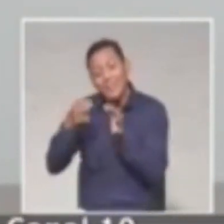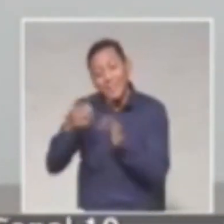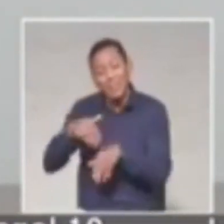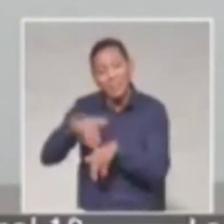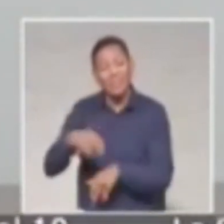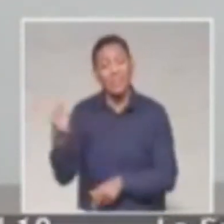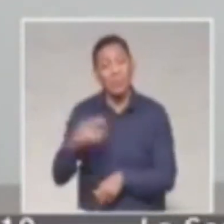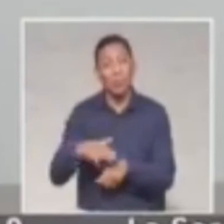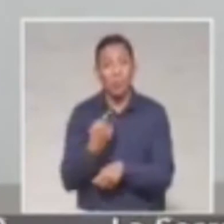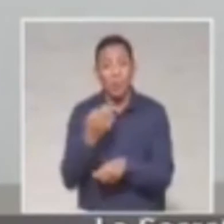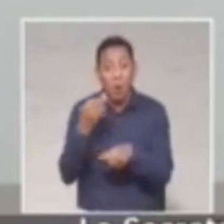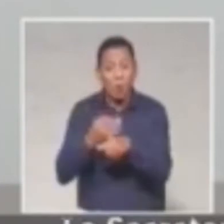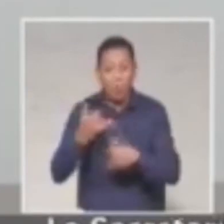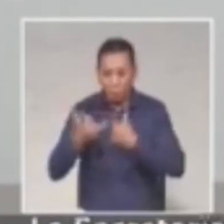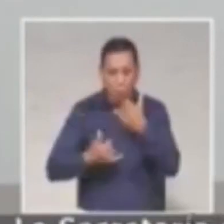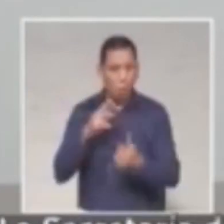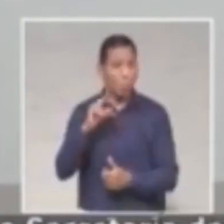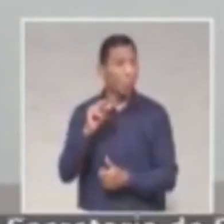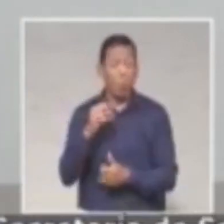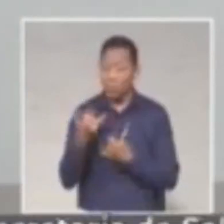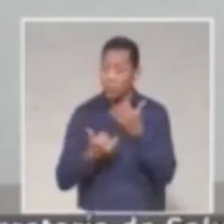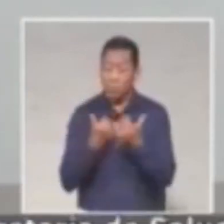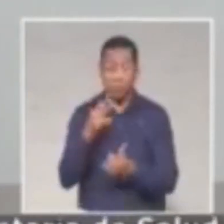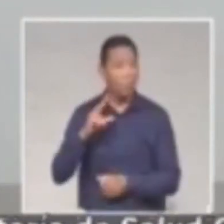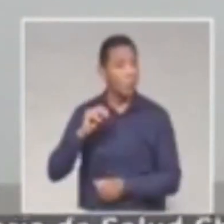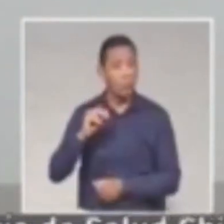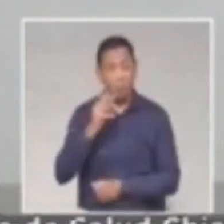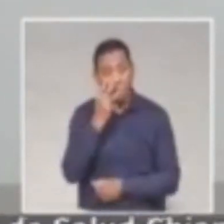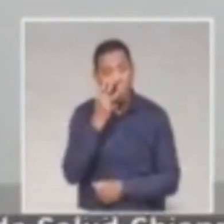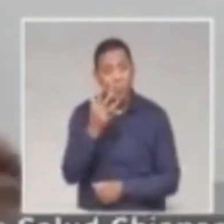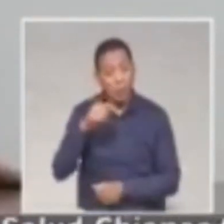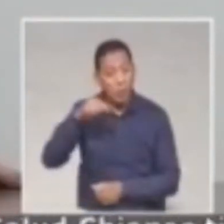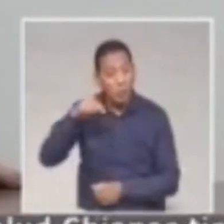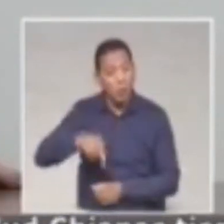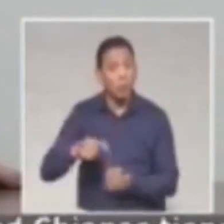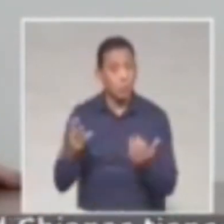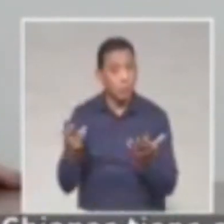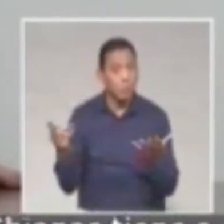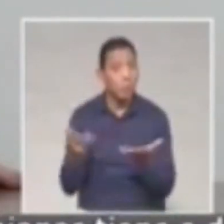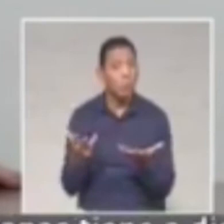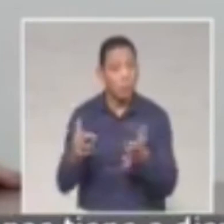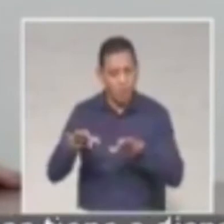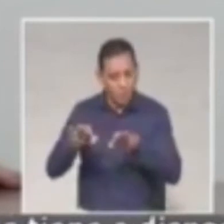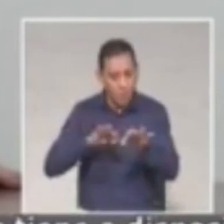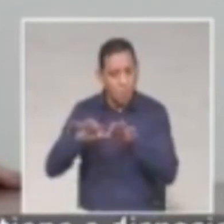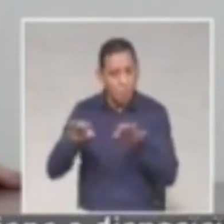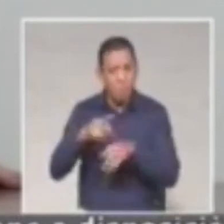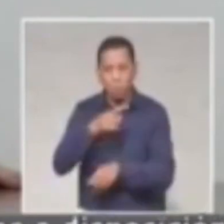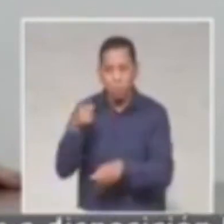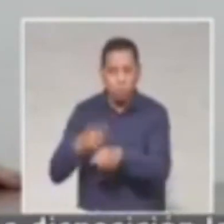fácil, ni estamos jugando a la comadrita. Aquí estamos jugando a trabajar por los